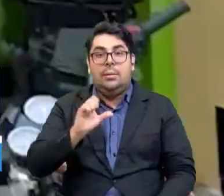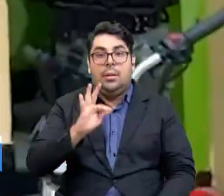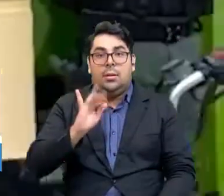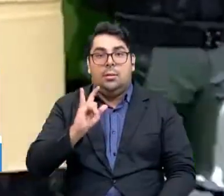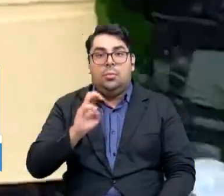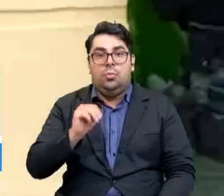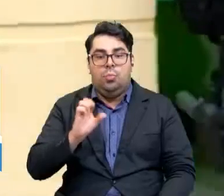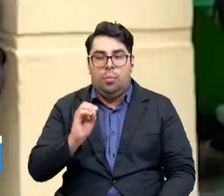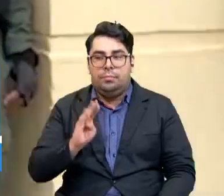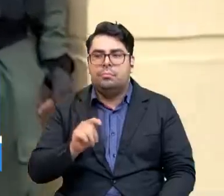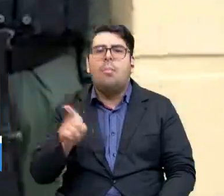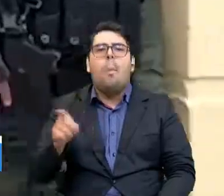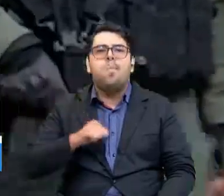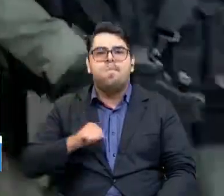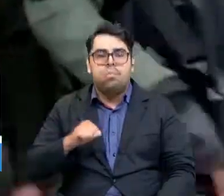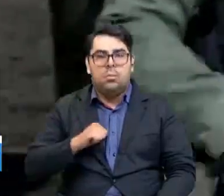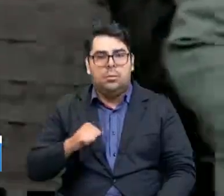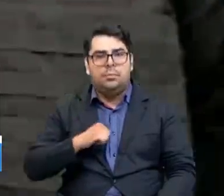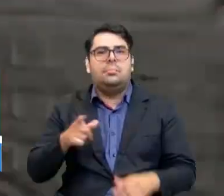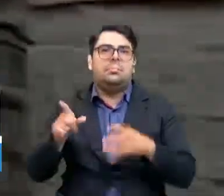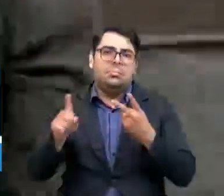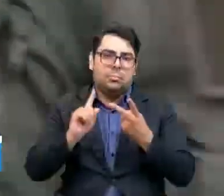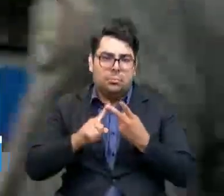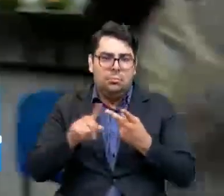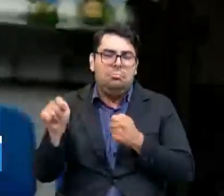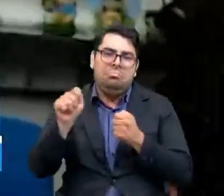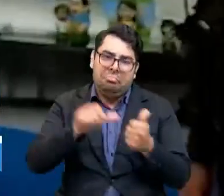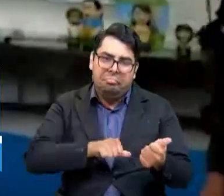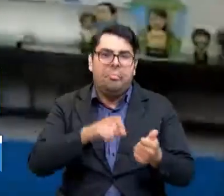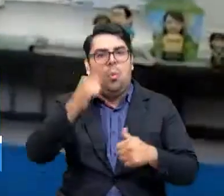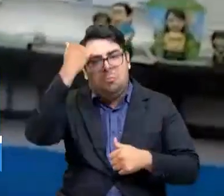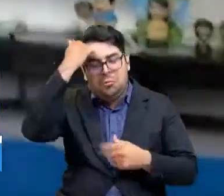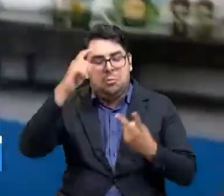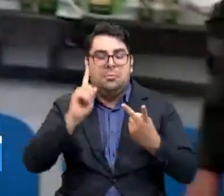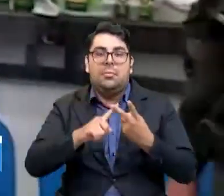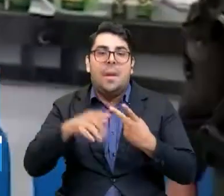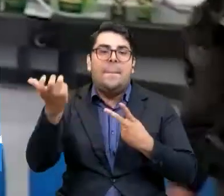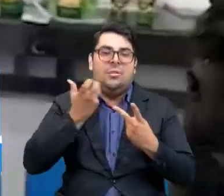de las mesadas de los pensionados y nómina de los maestros, entre otros.